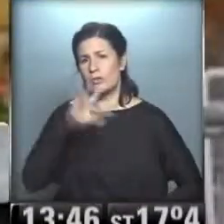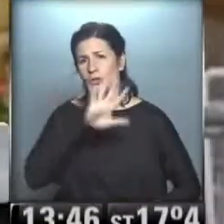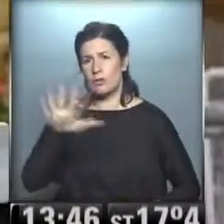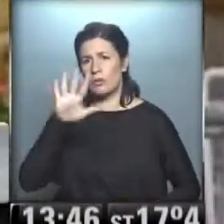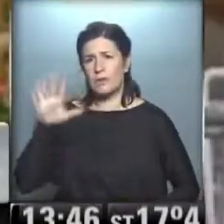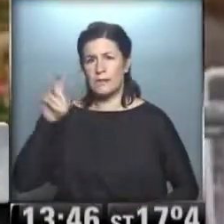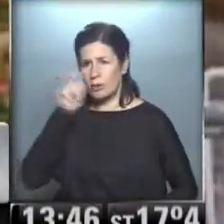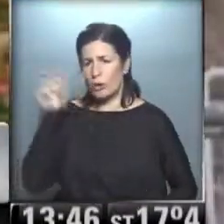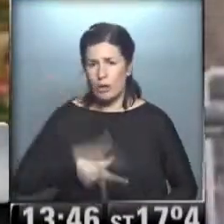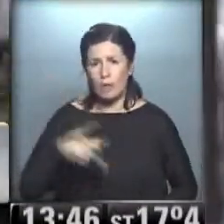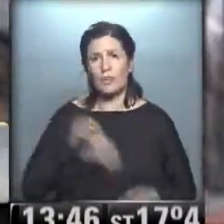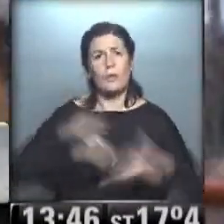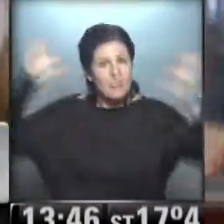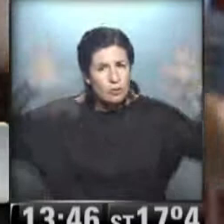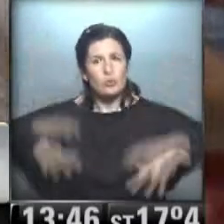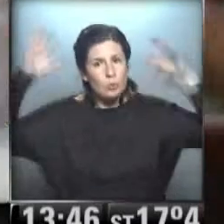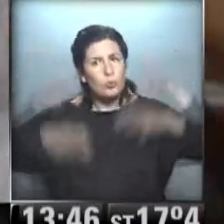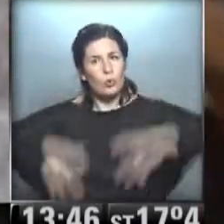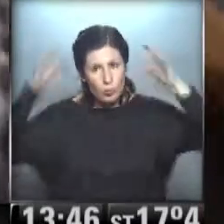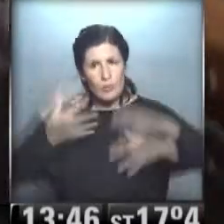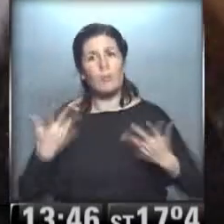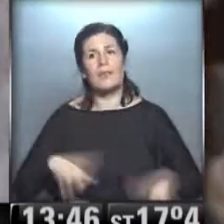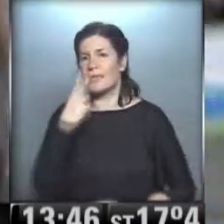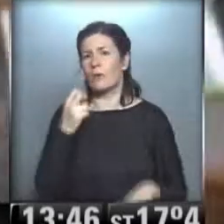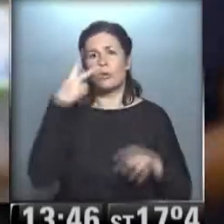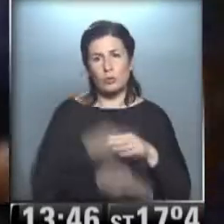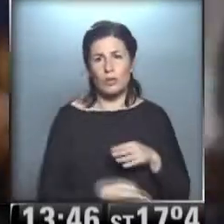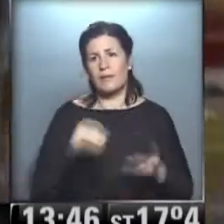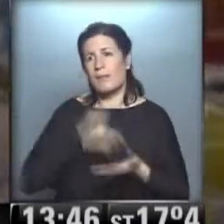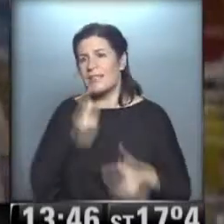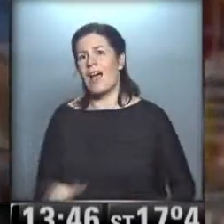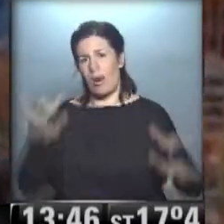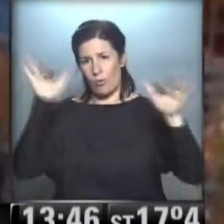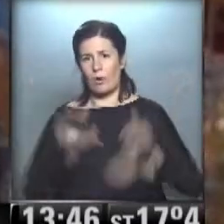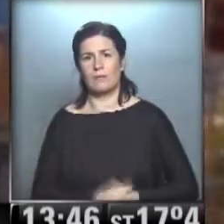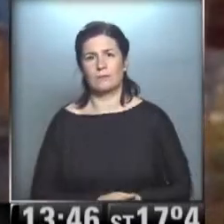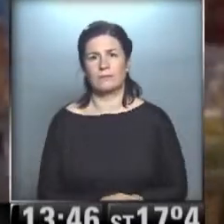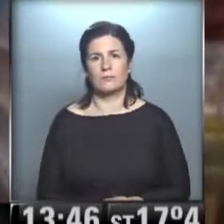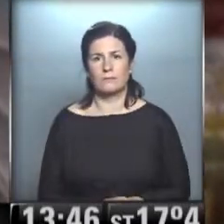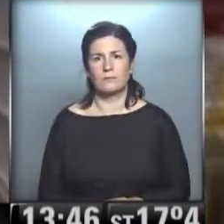hora e intensas lluvias que se teme provoquen cortes eléctricos e inundaciones.